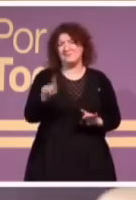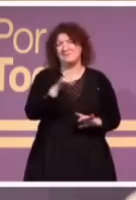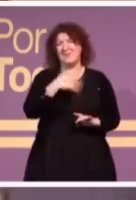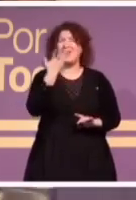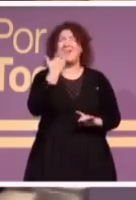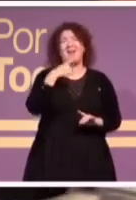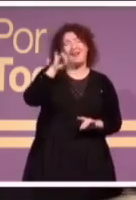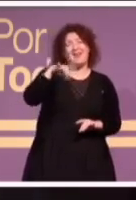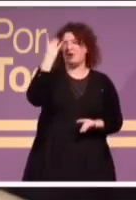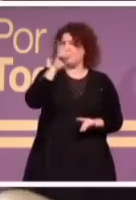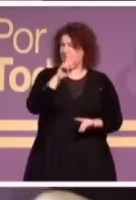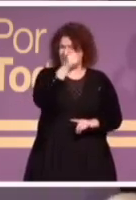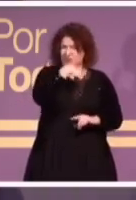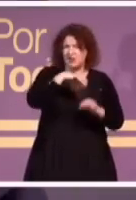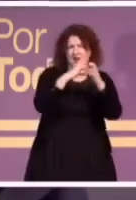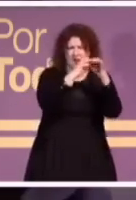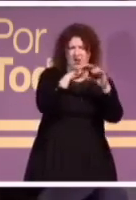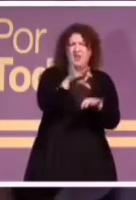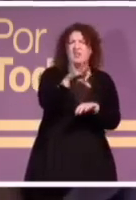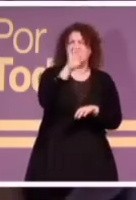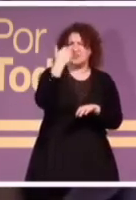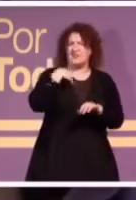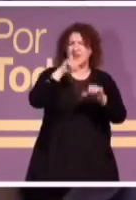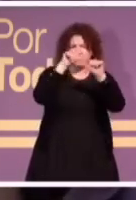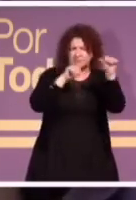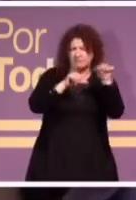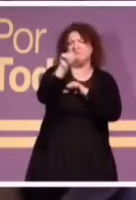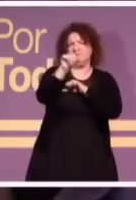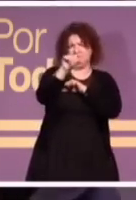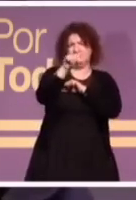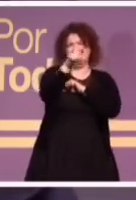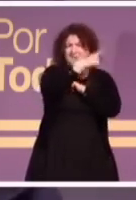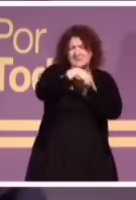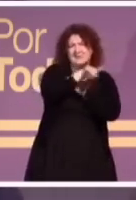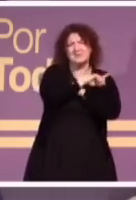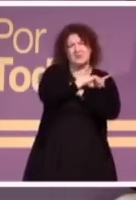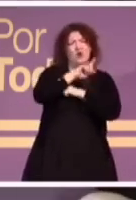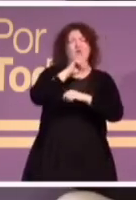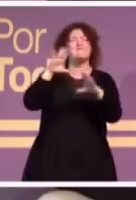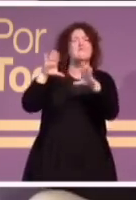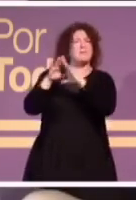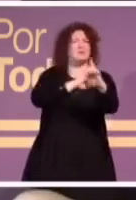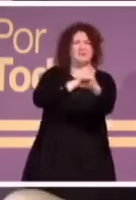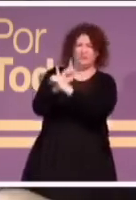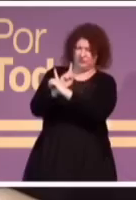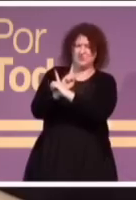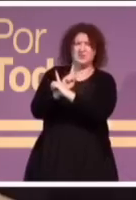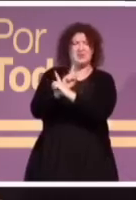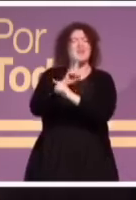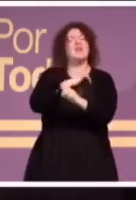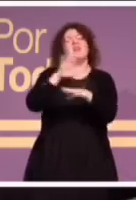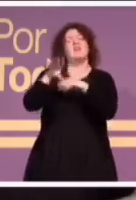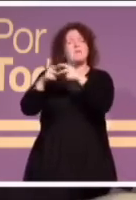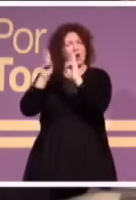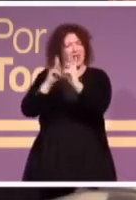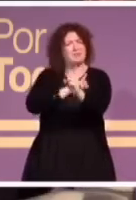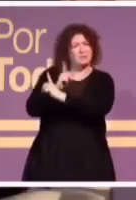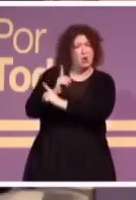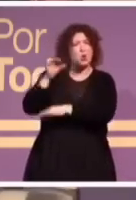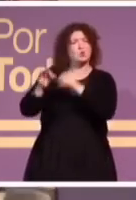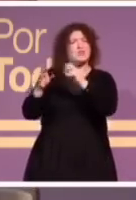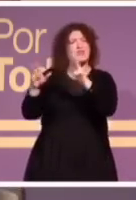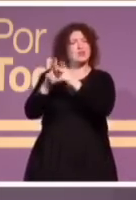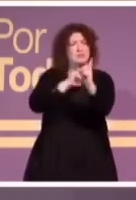es una decisión política de los adversarios del feminismo y de la democracia y de la justicia